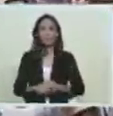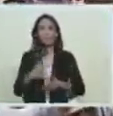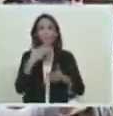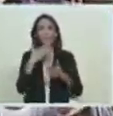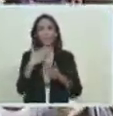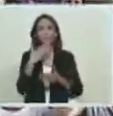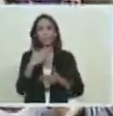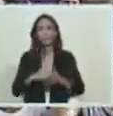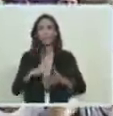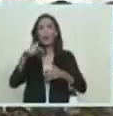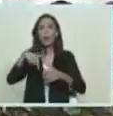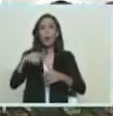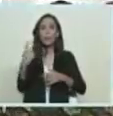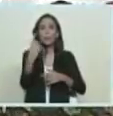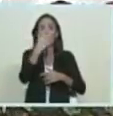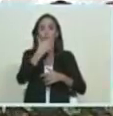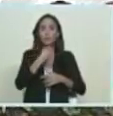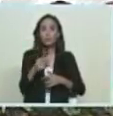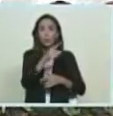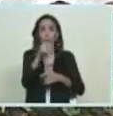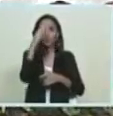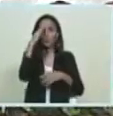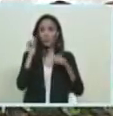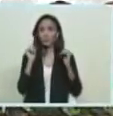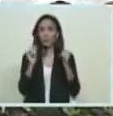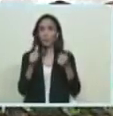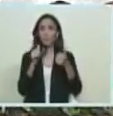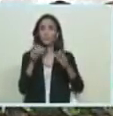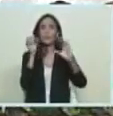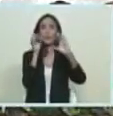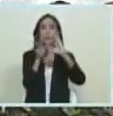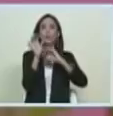Se saben, hoy primero de diciembre arranca